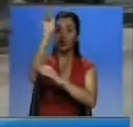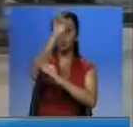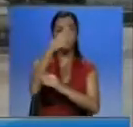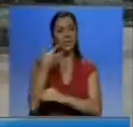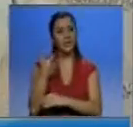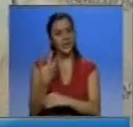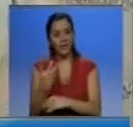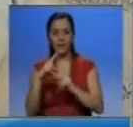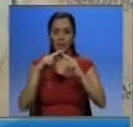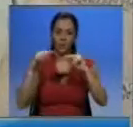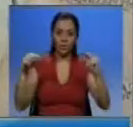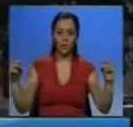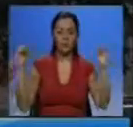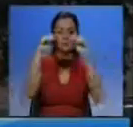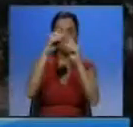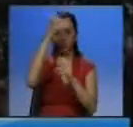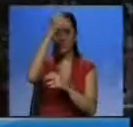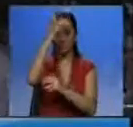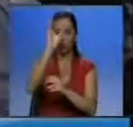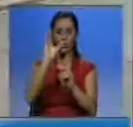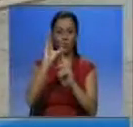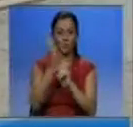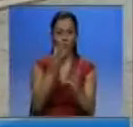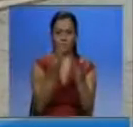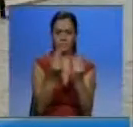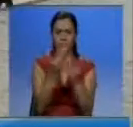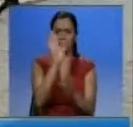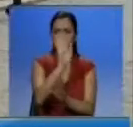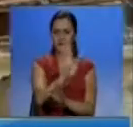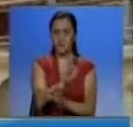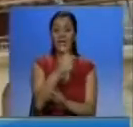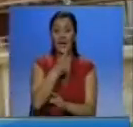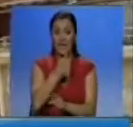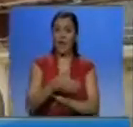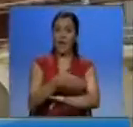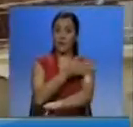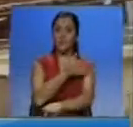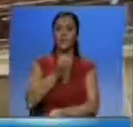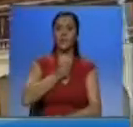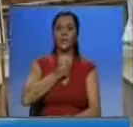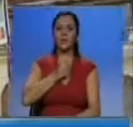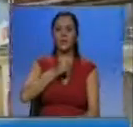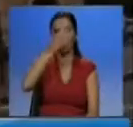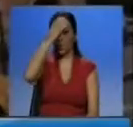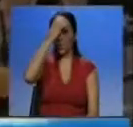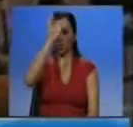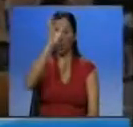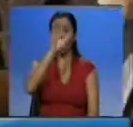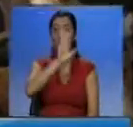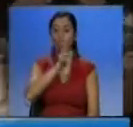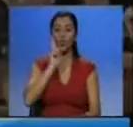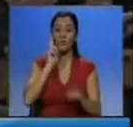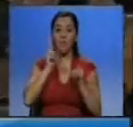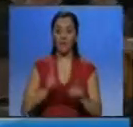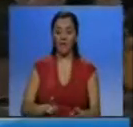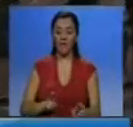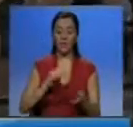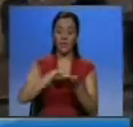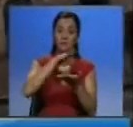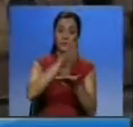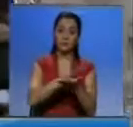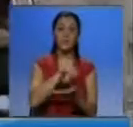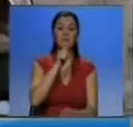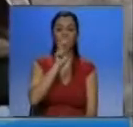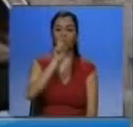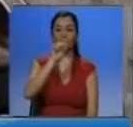y la riqueza cultural. La Atenas del Ecuador fue declarada Patrimonio Cultural de la Humanidad por la UNESCO por la belleza arquitectónica de su